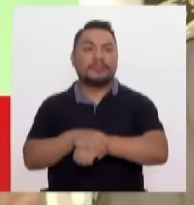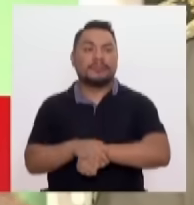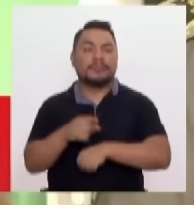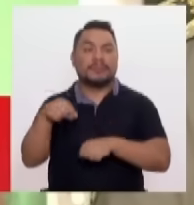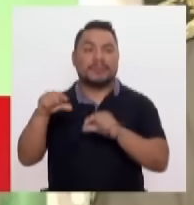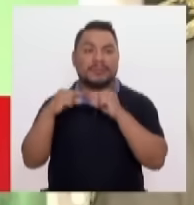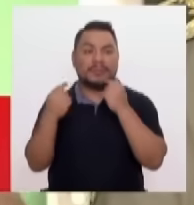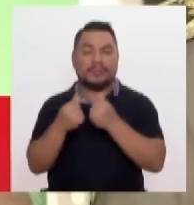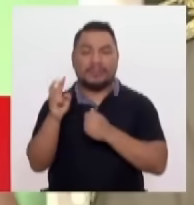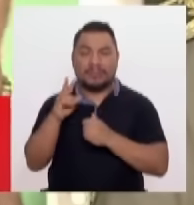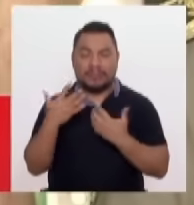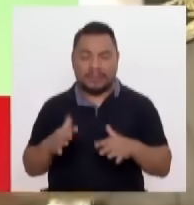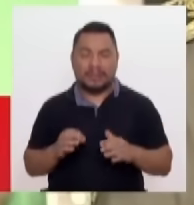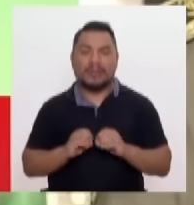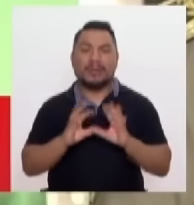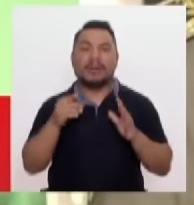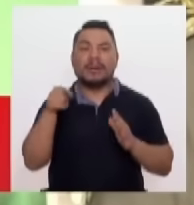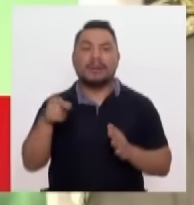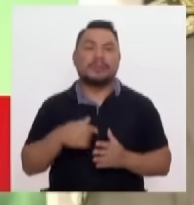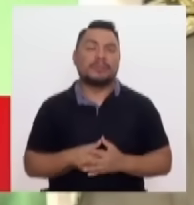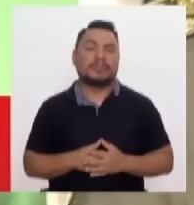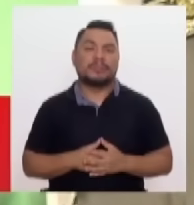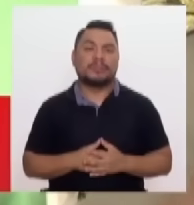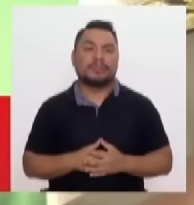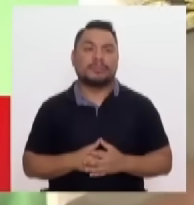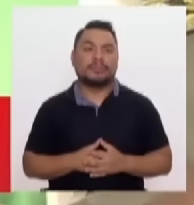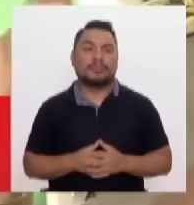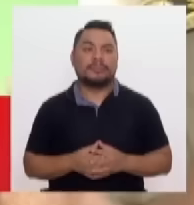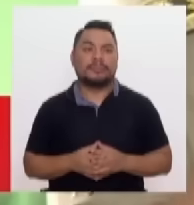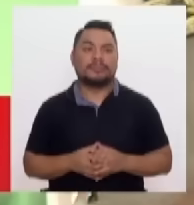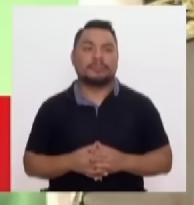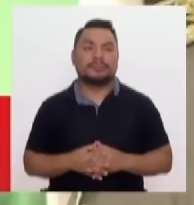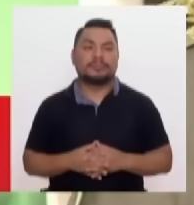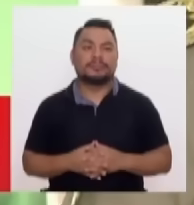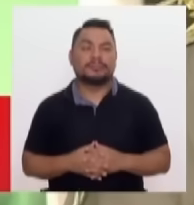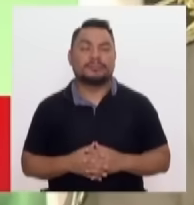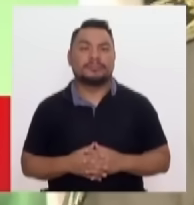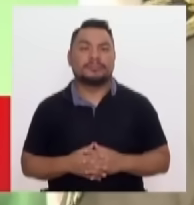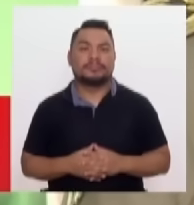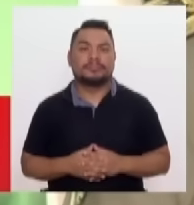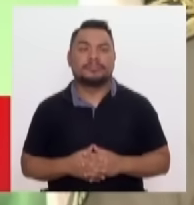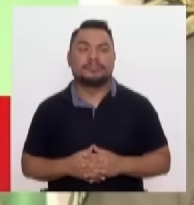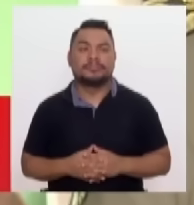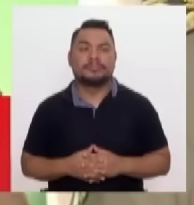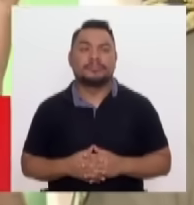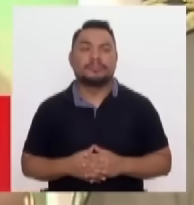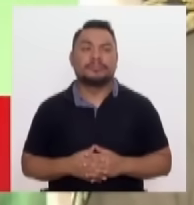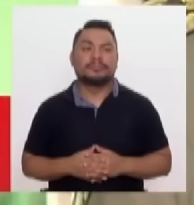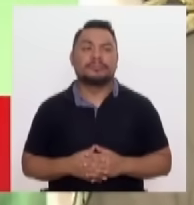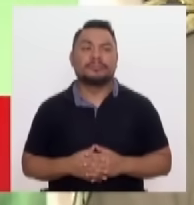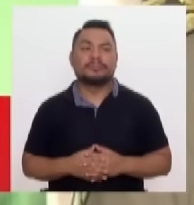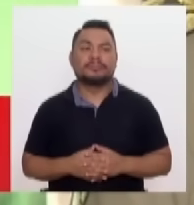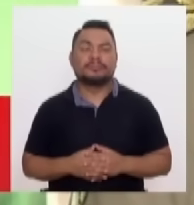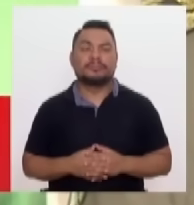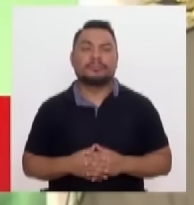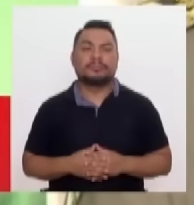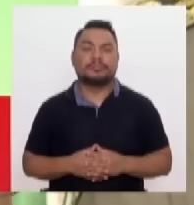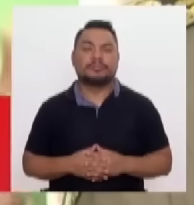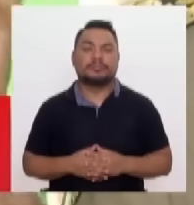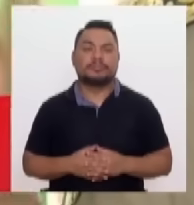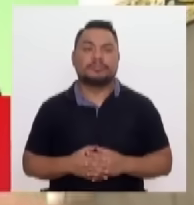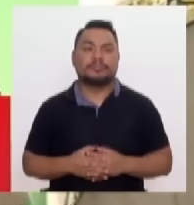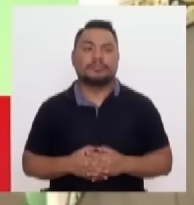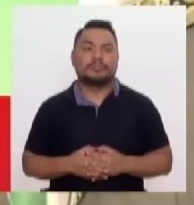se esclarece acá, porque ese es el compromiso de todos los estados a través de sus policías nacionales, de sus cuerpos de